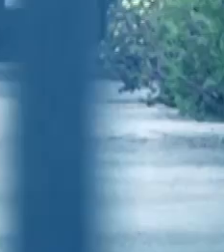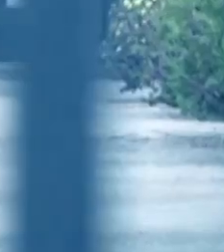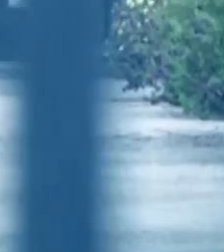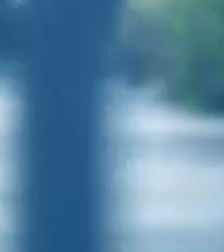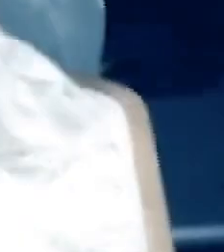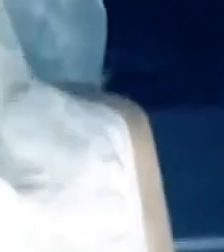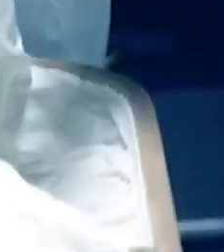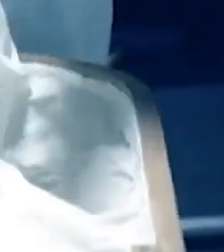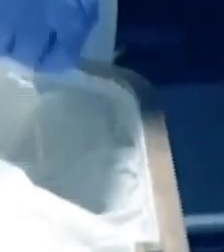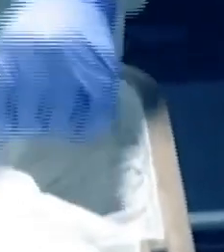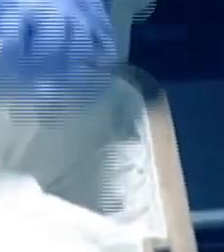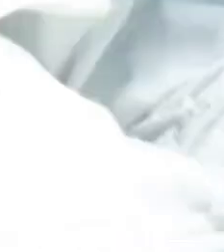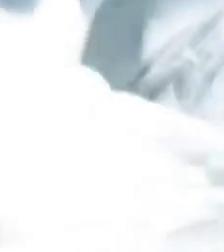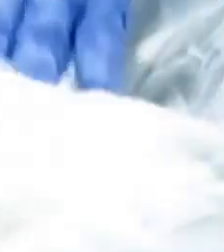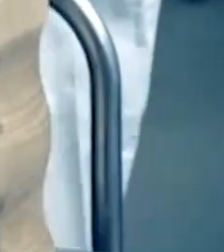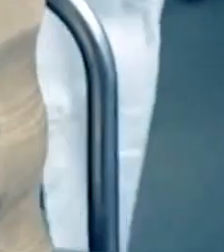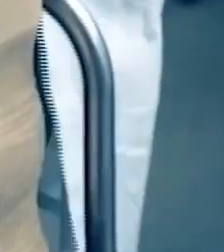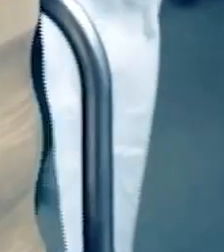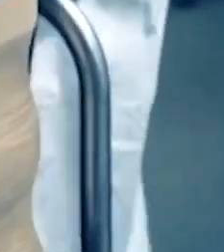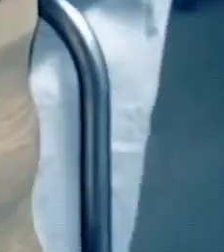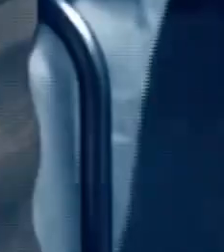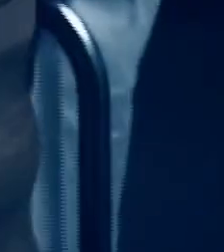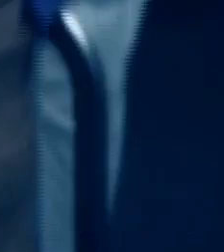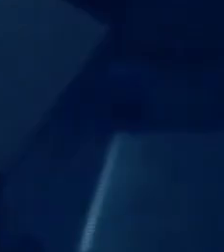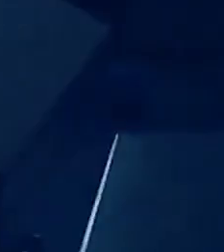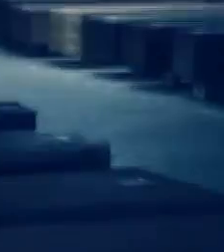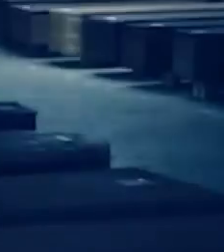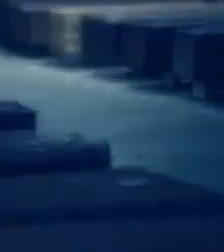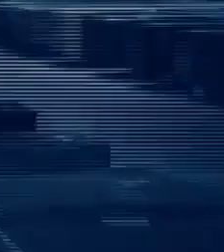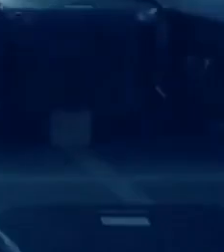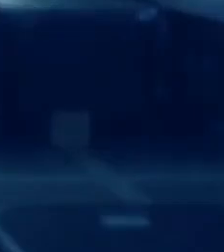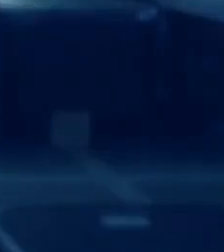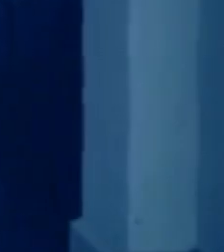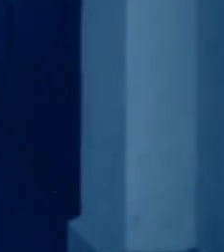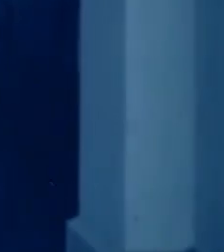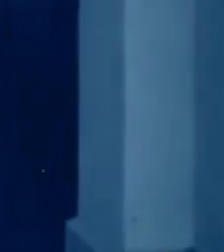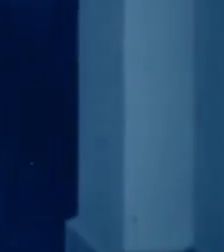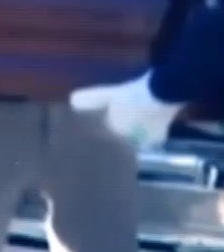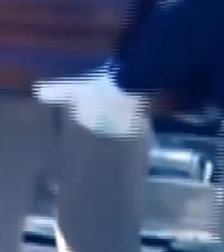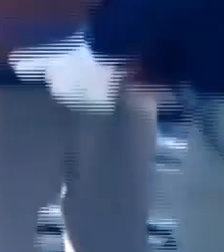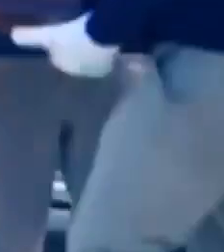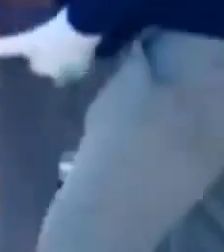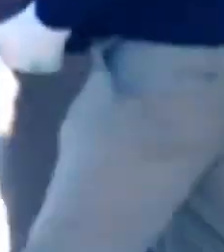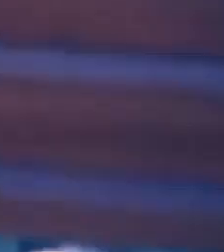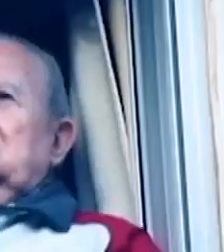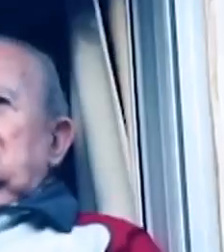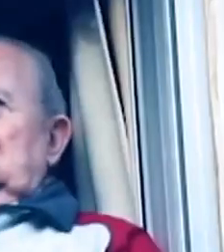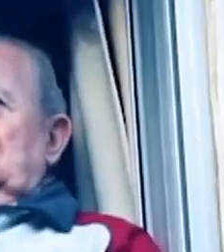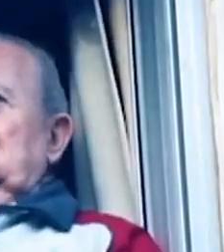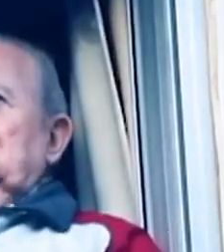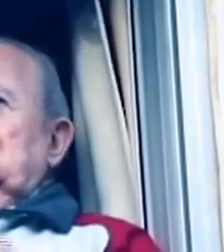de la pandemia. ¿Cómo afrontan miles de familias la muerte de sus seres queridos, a menudo en la distancia impuesta por el